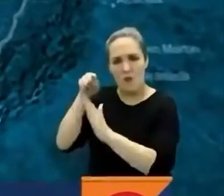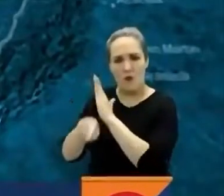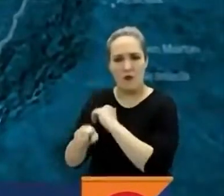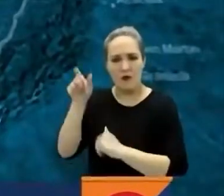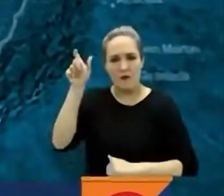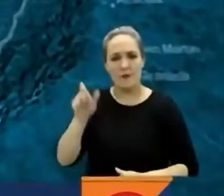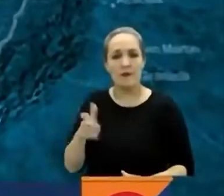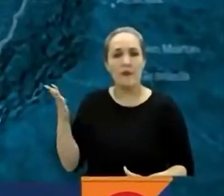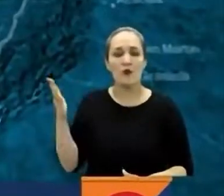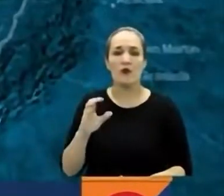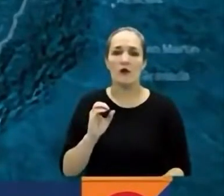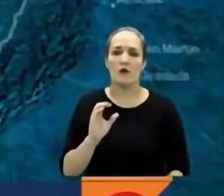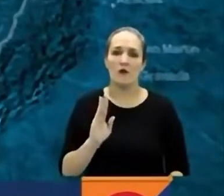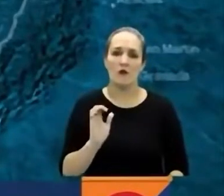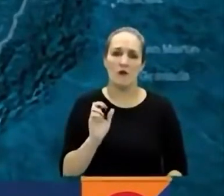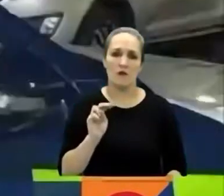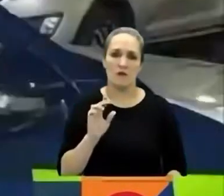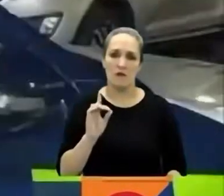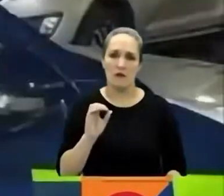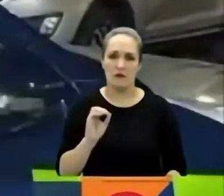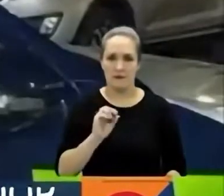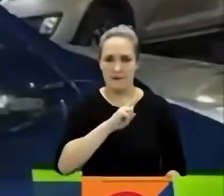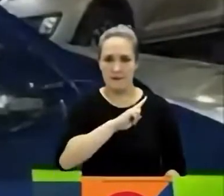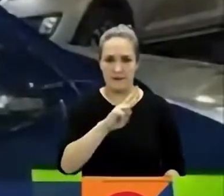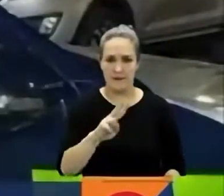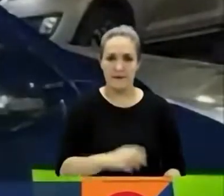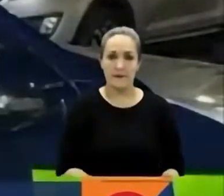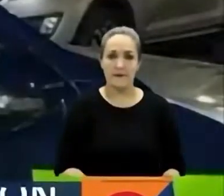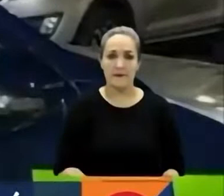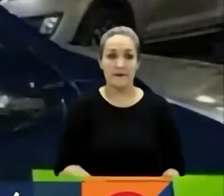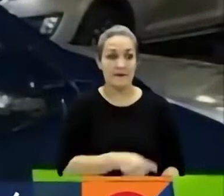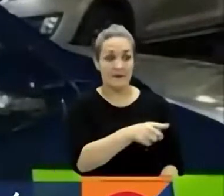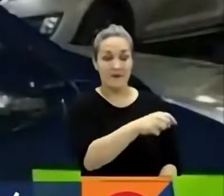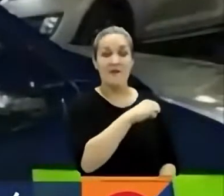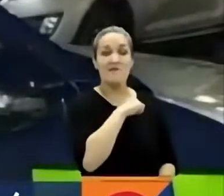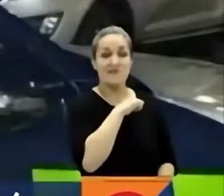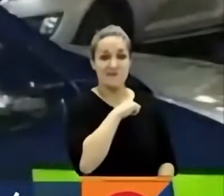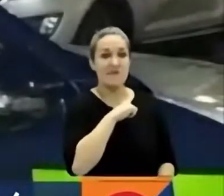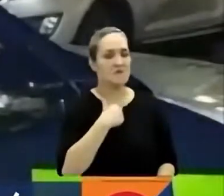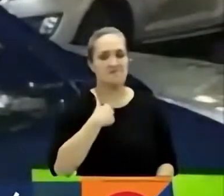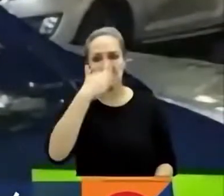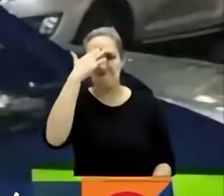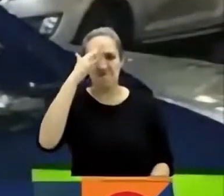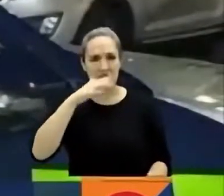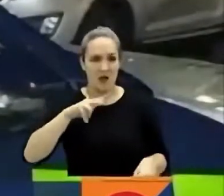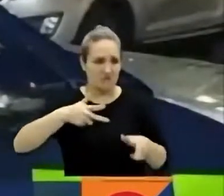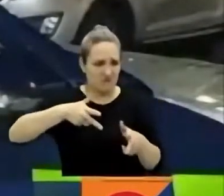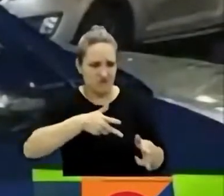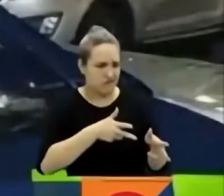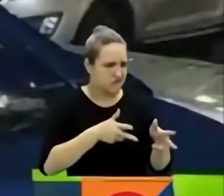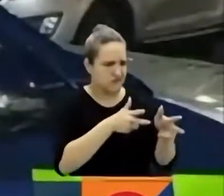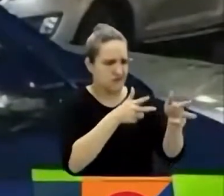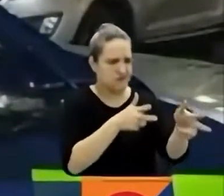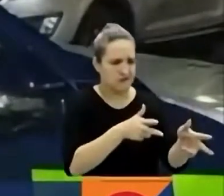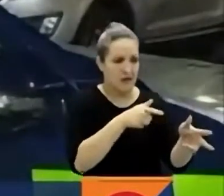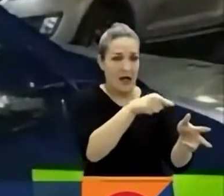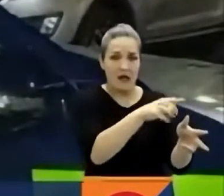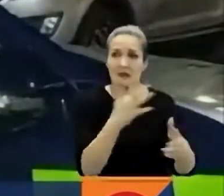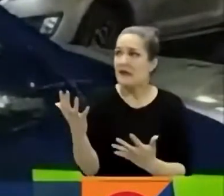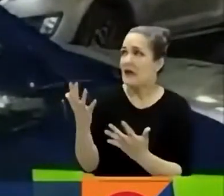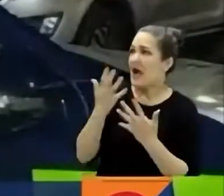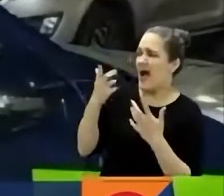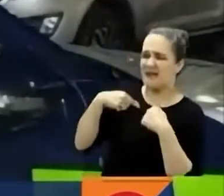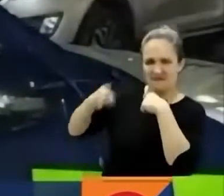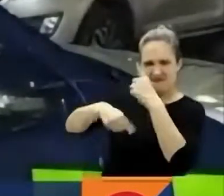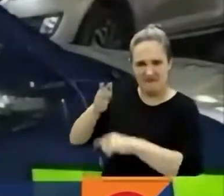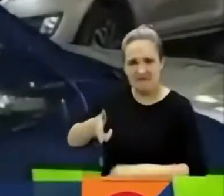zona rural de Obando, Valle del Cauca. Sospechoso acciona la arma de fuego en contra de nuestros uniformados, lo que genera una reacción policial en la cual